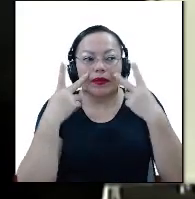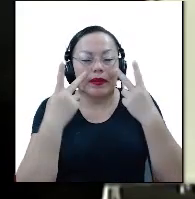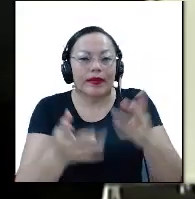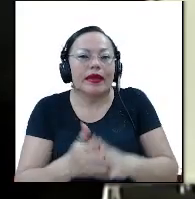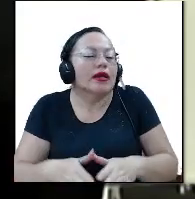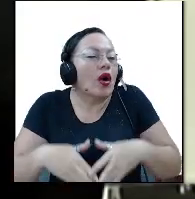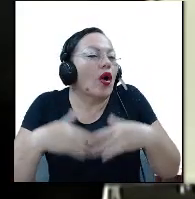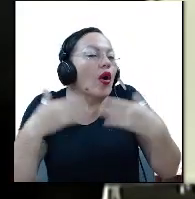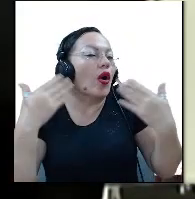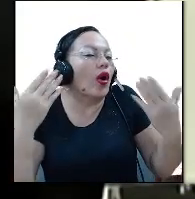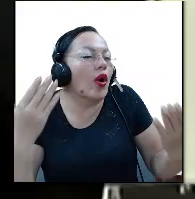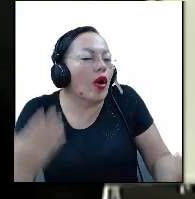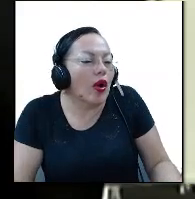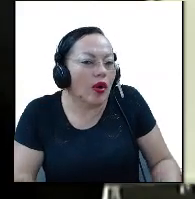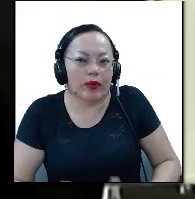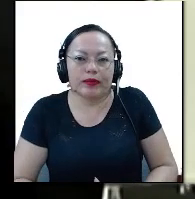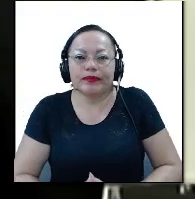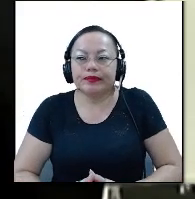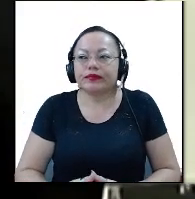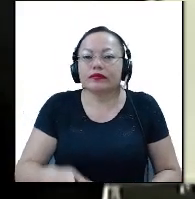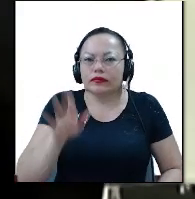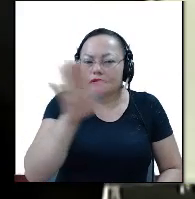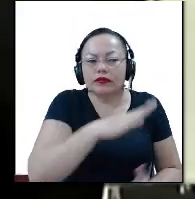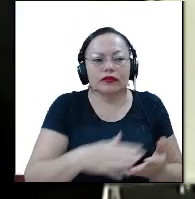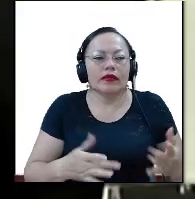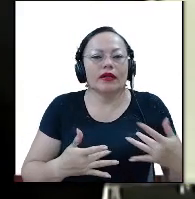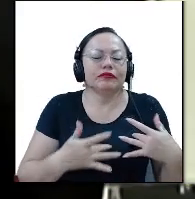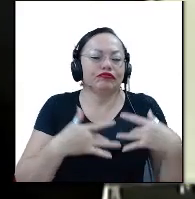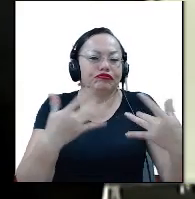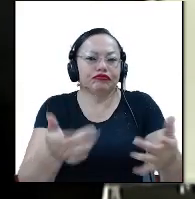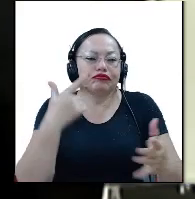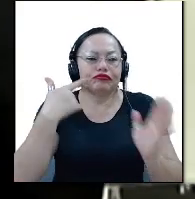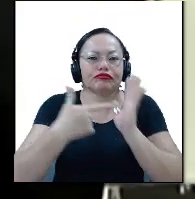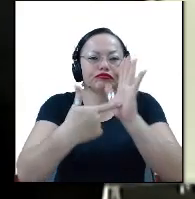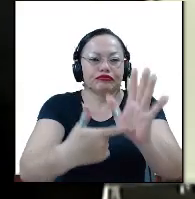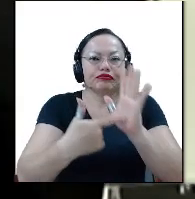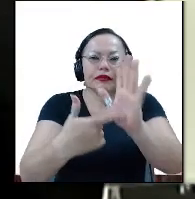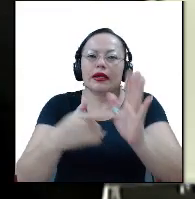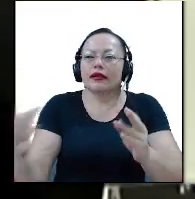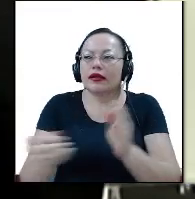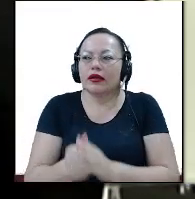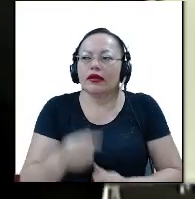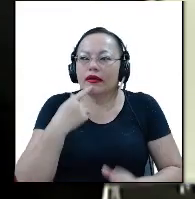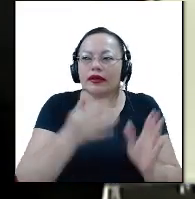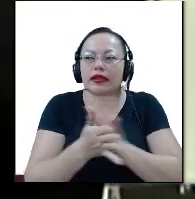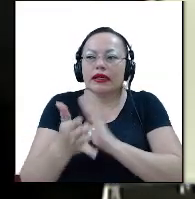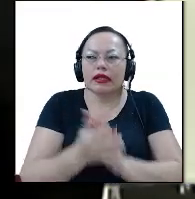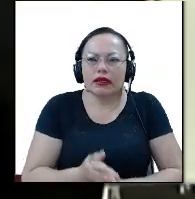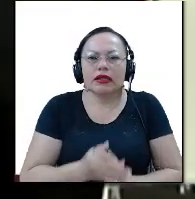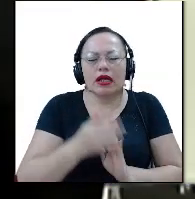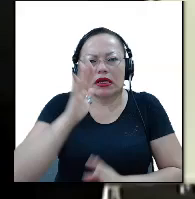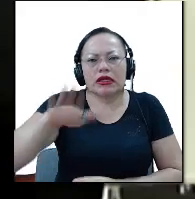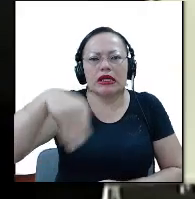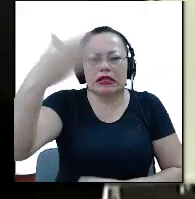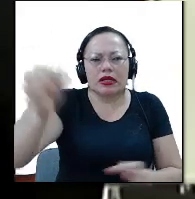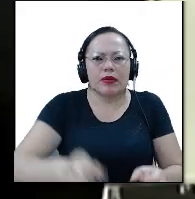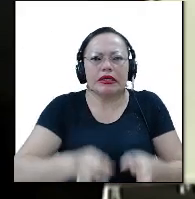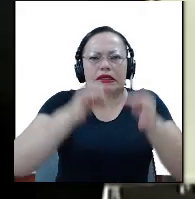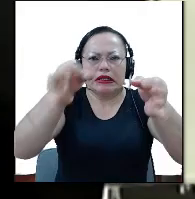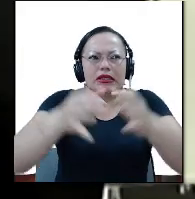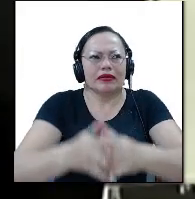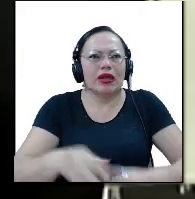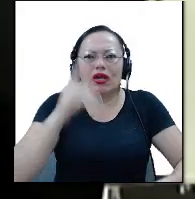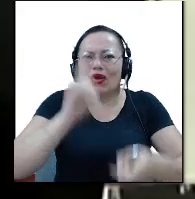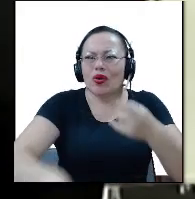línea de lo que usted ofrece, del producto que usted ofrece, está entre las líneas que se va a postergar y ve que no